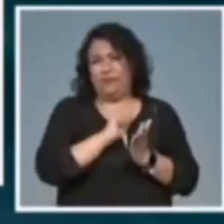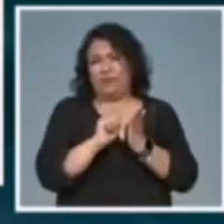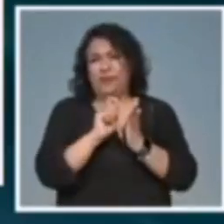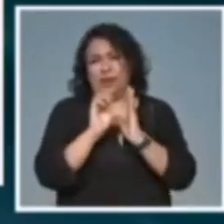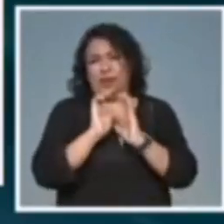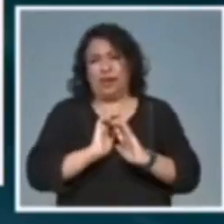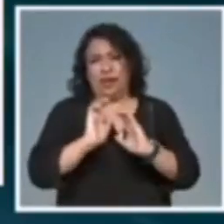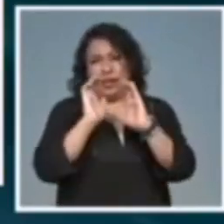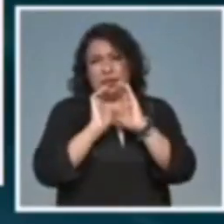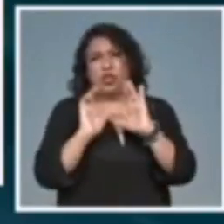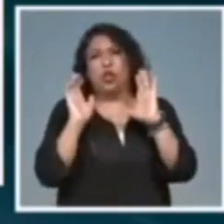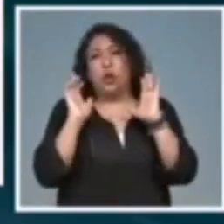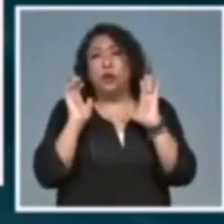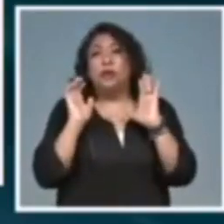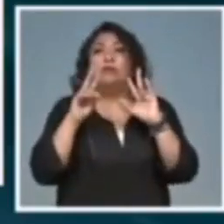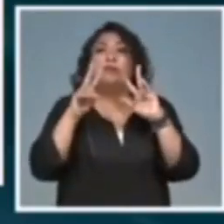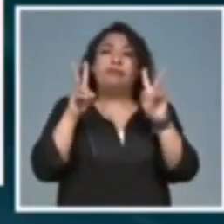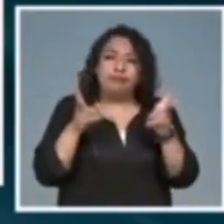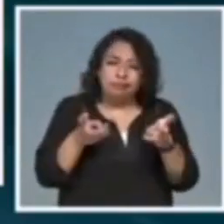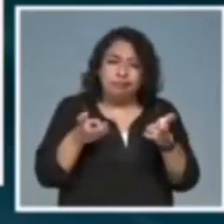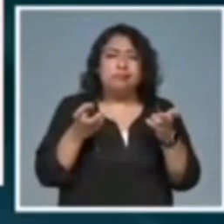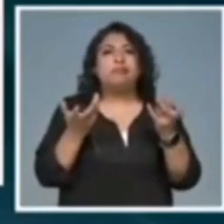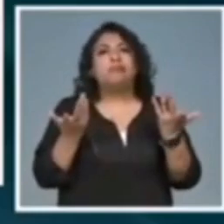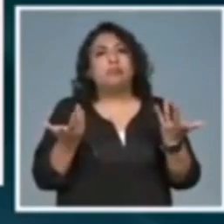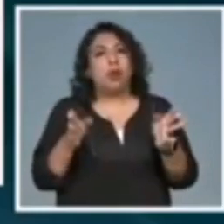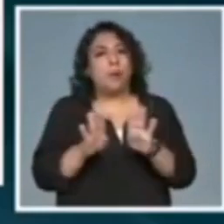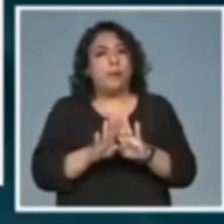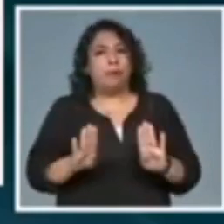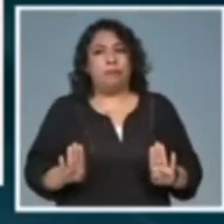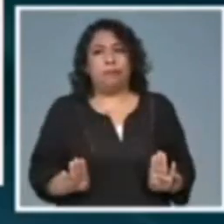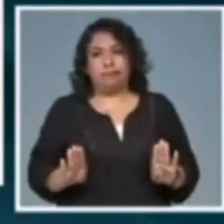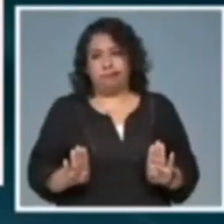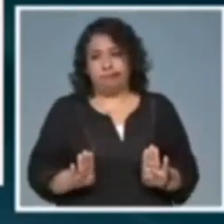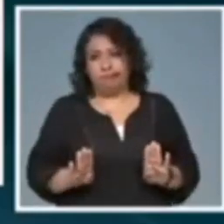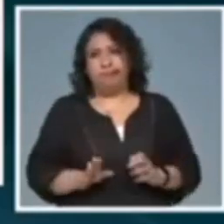tema que pues habla de esta condición